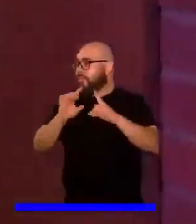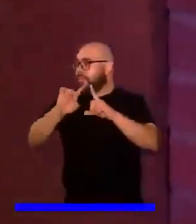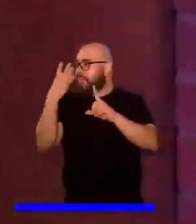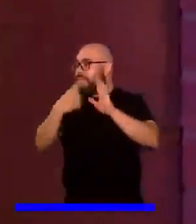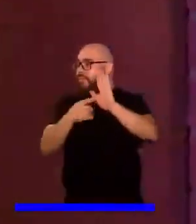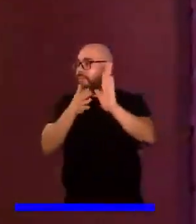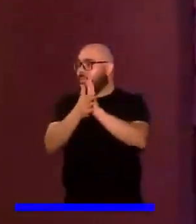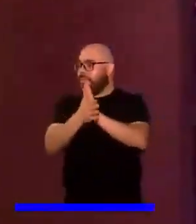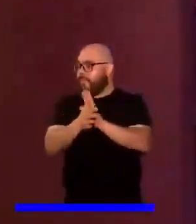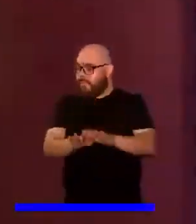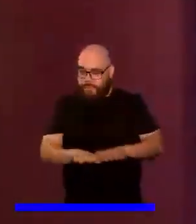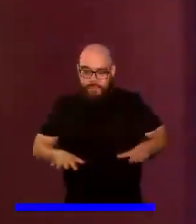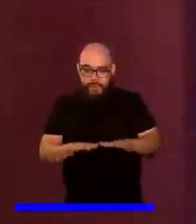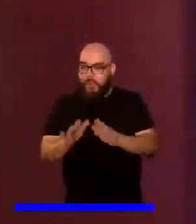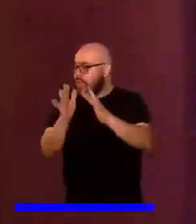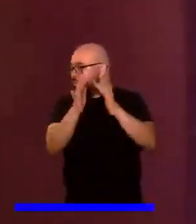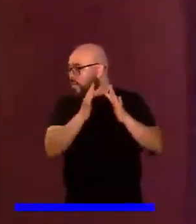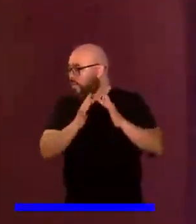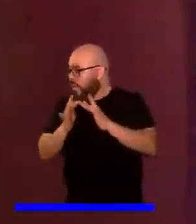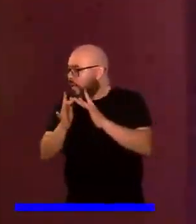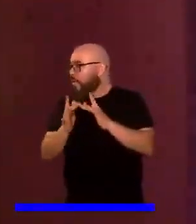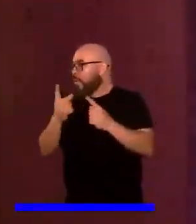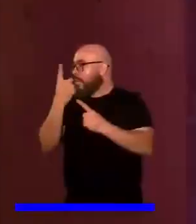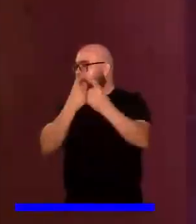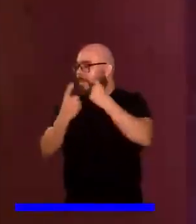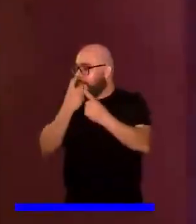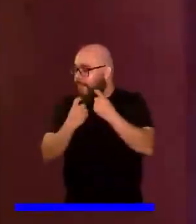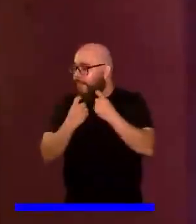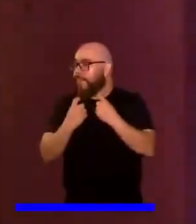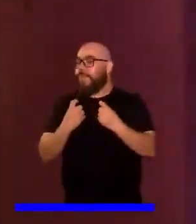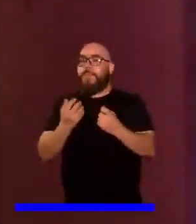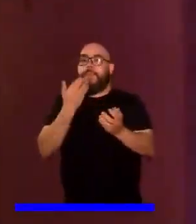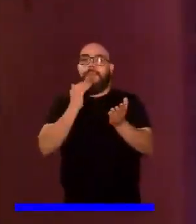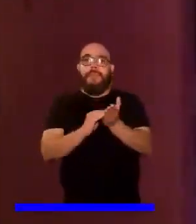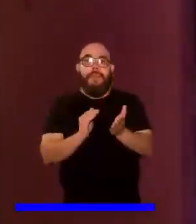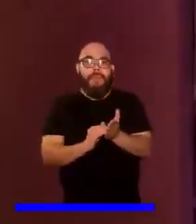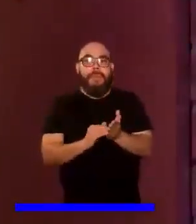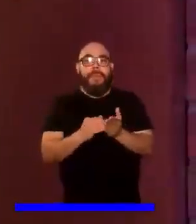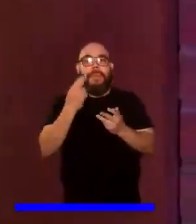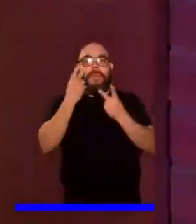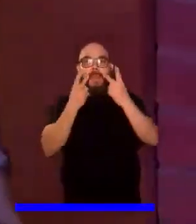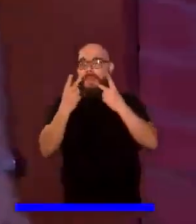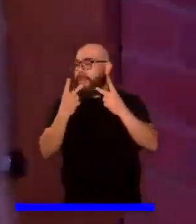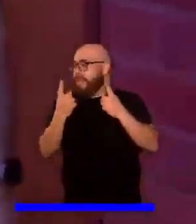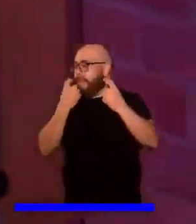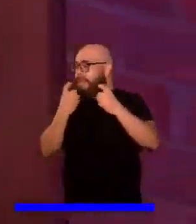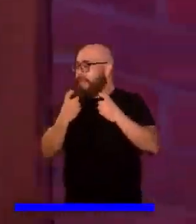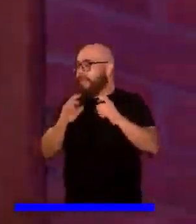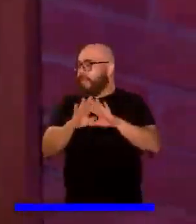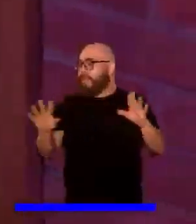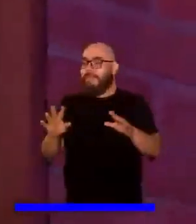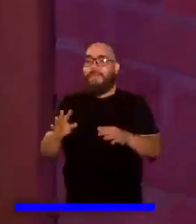que estemos en contacto, que me hagan preguntas, que me tiren un papelito si no los miro, por favor sin